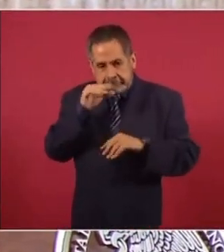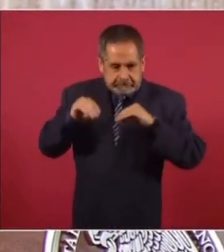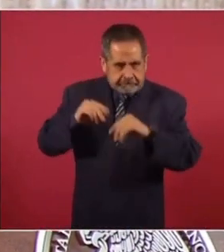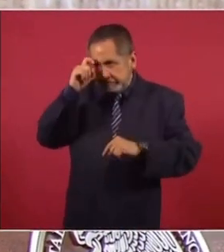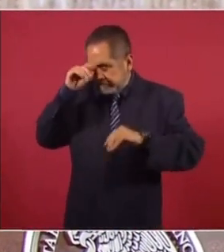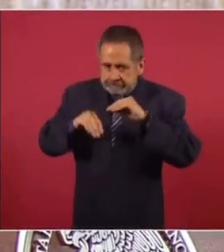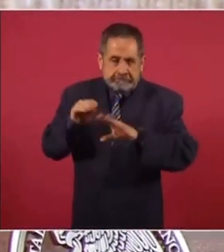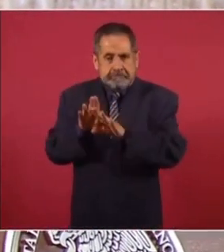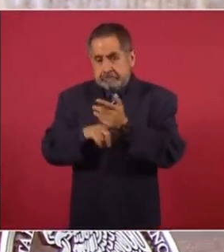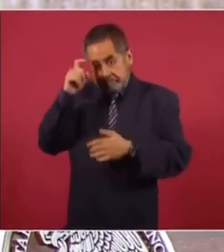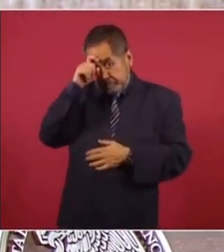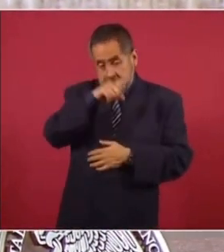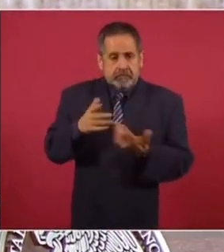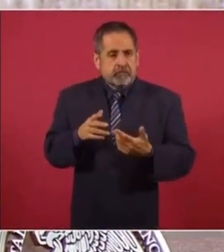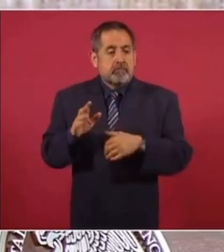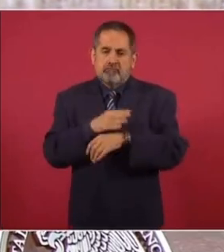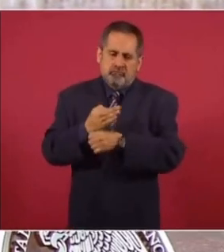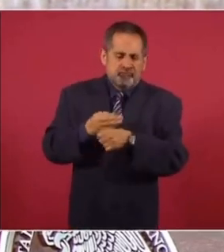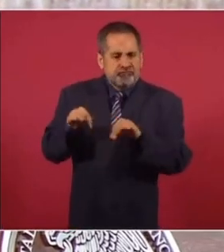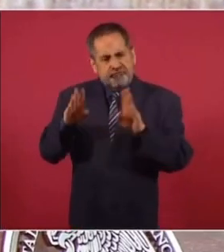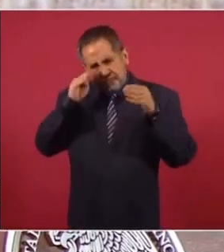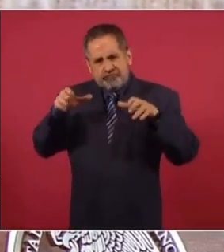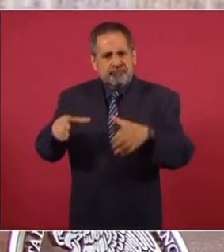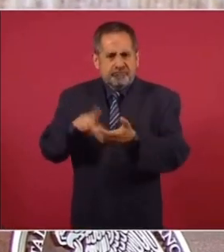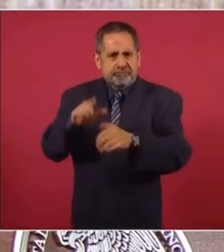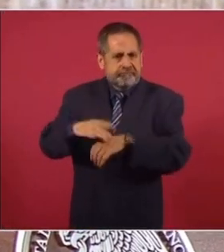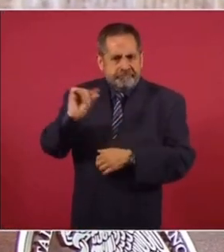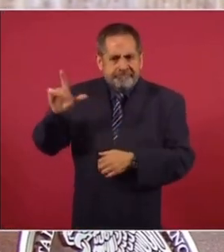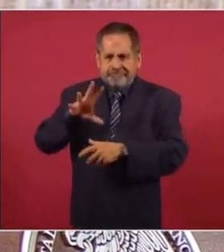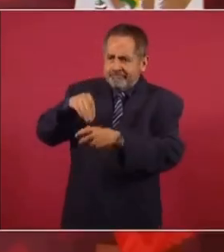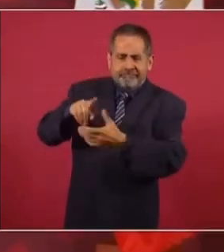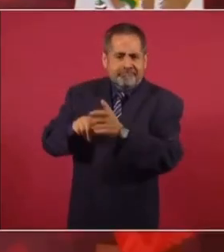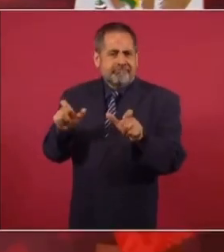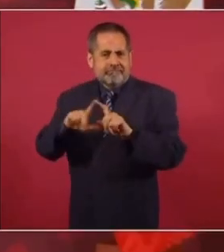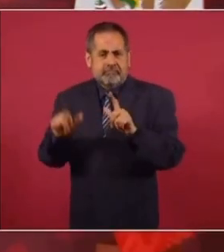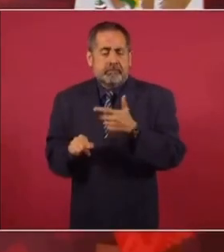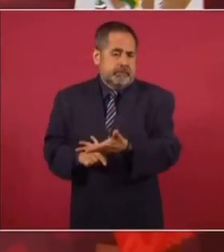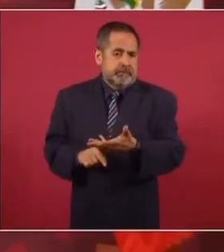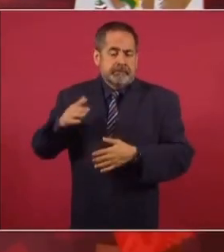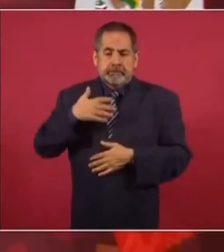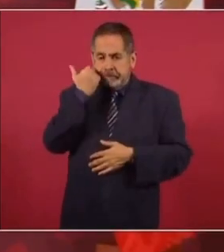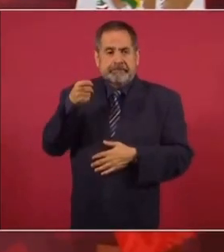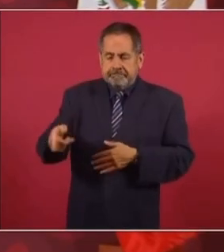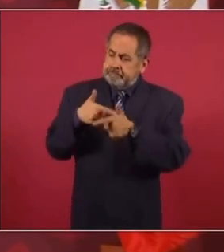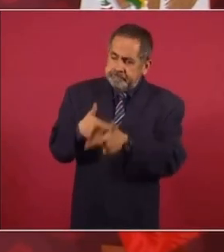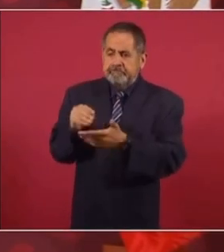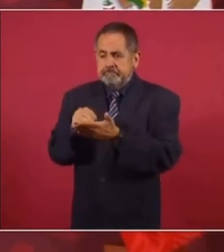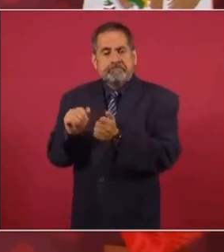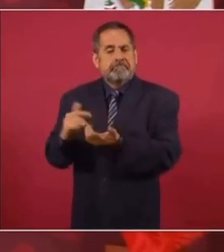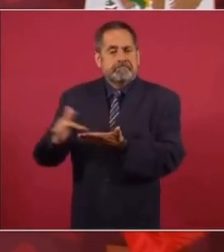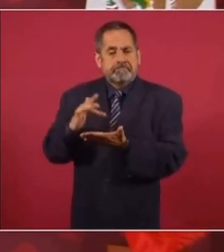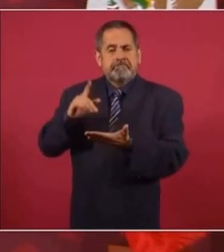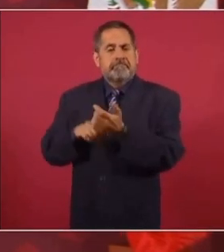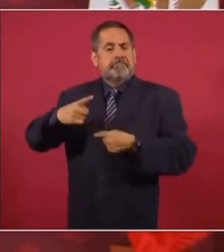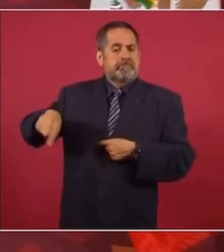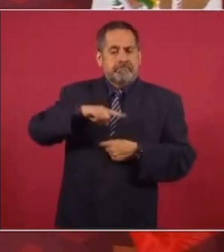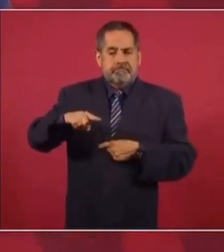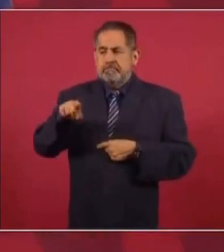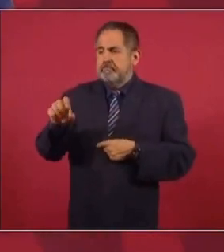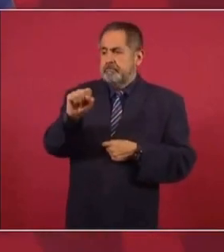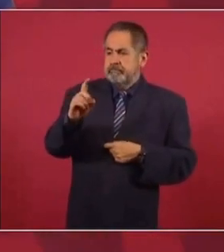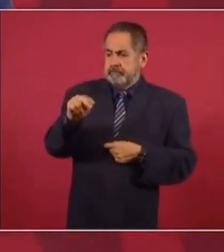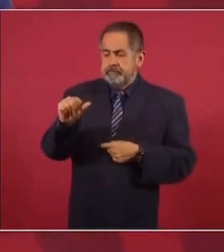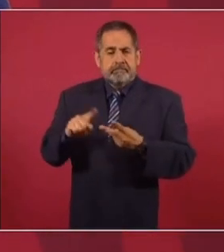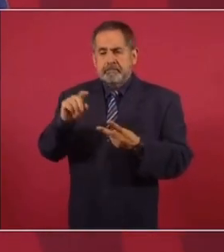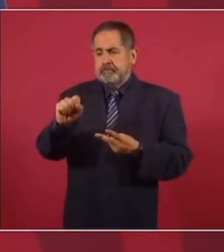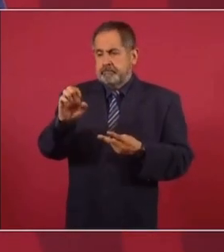Nacional, porque se está haciendo un trabajo profesional y queremos seguir contando con el apoyo de la Secretaría de